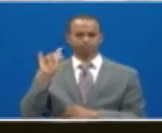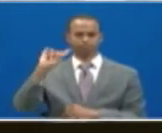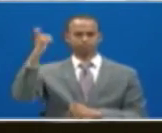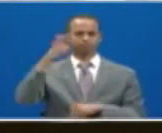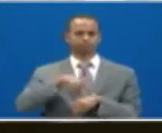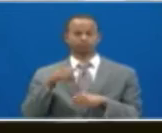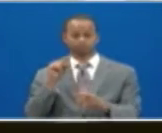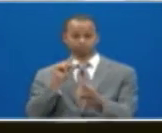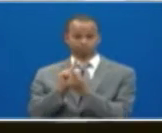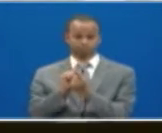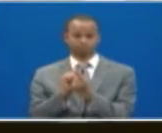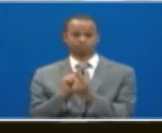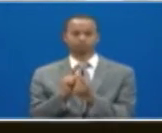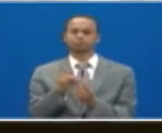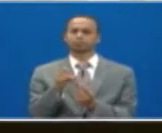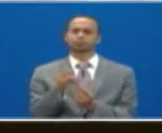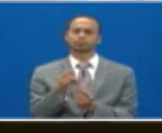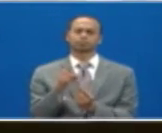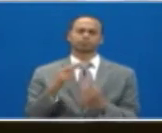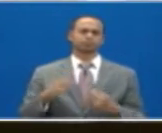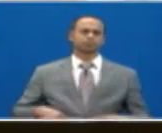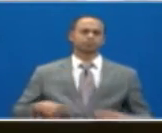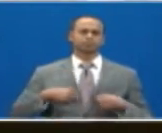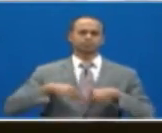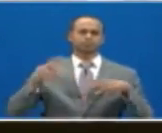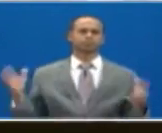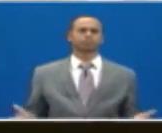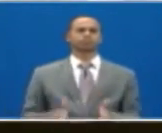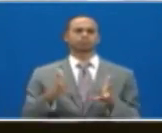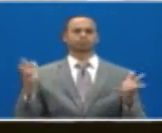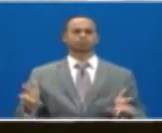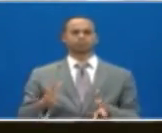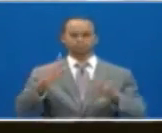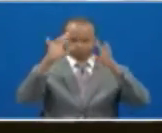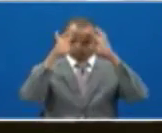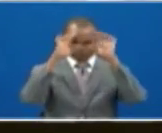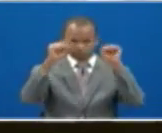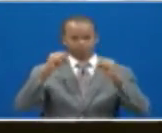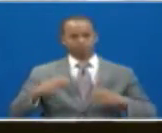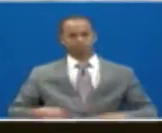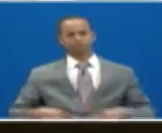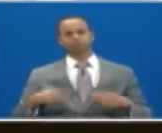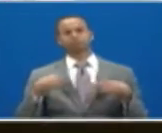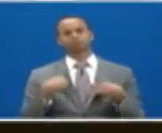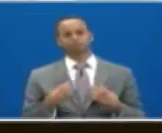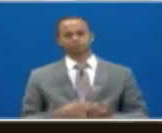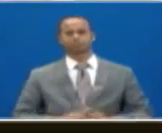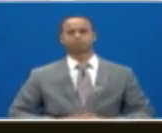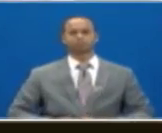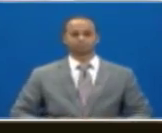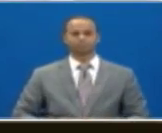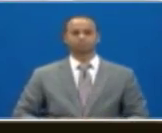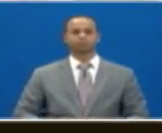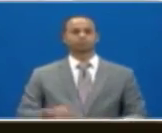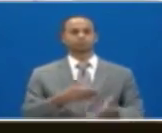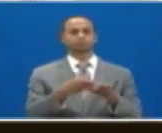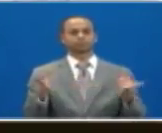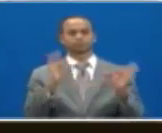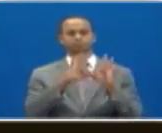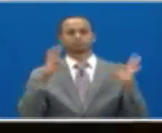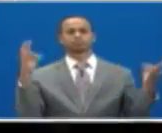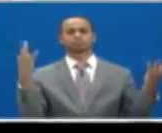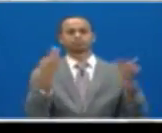de usted: una obra humana impulsada por un presidente humano. Las familias